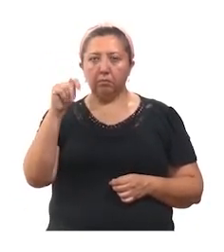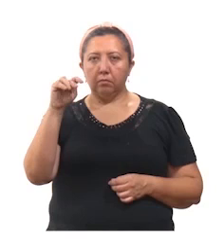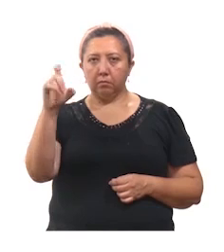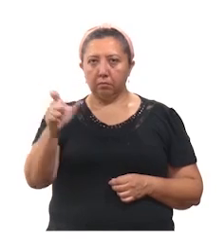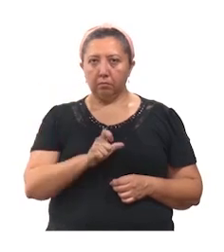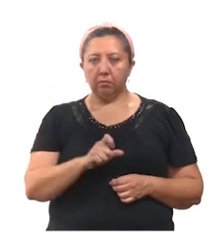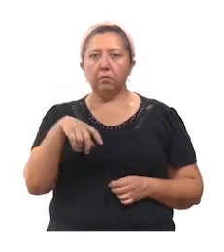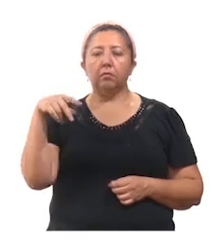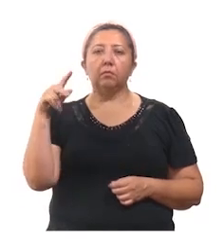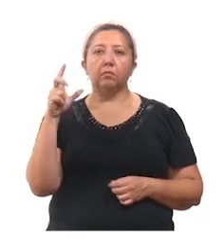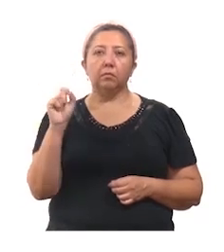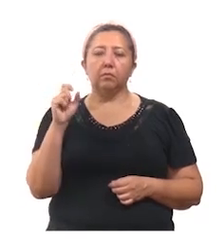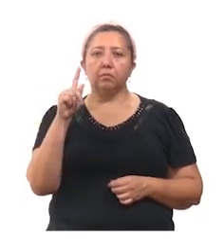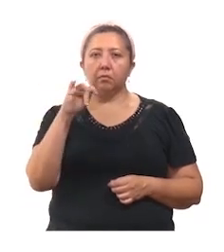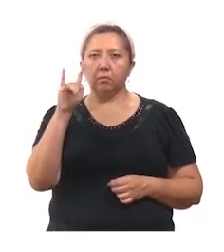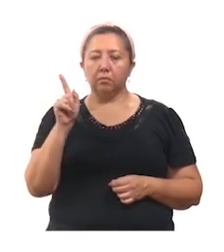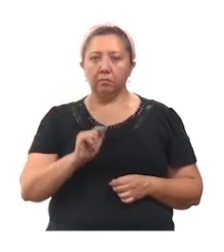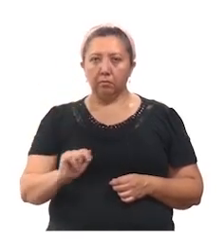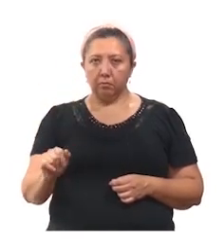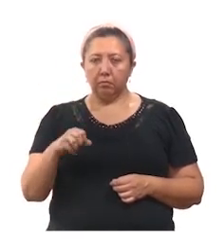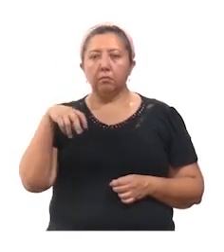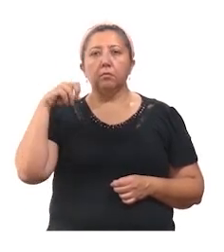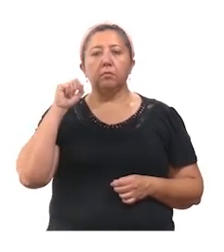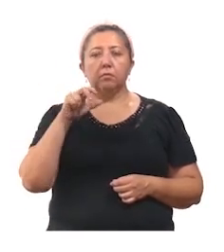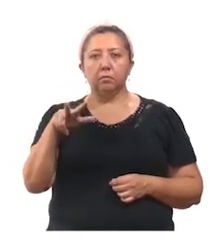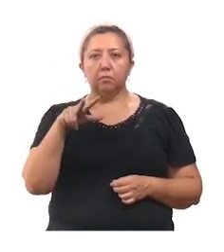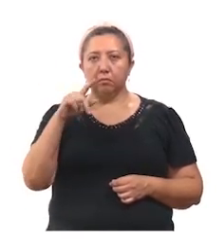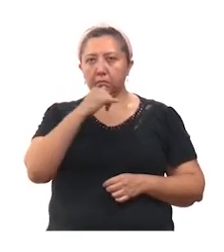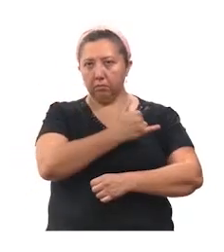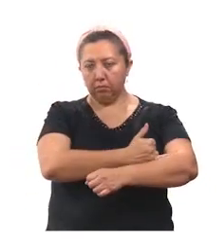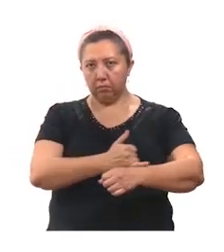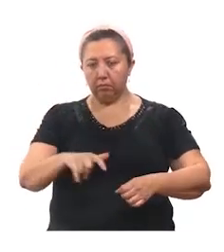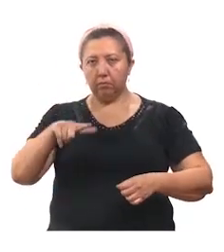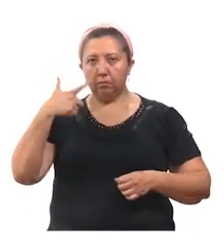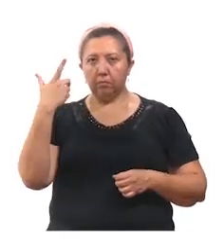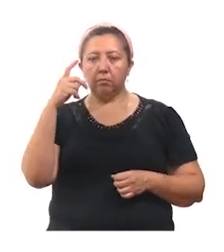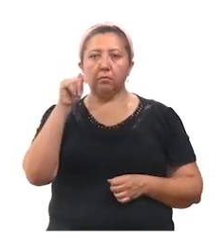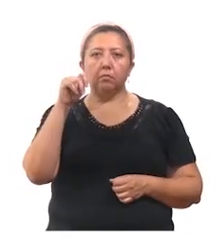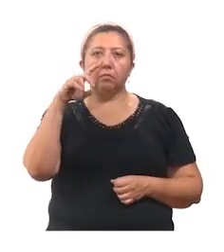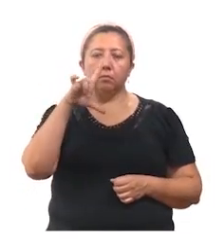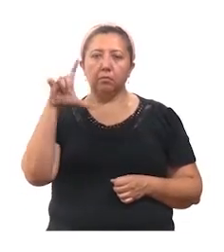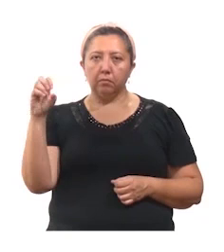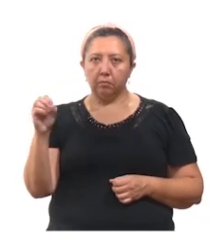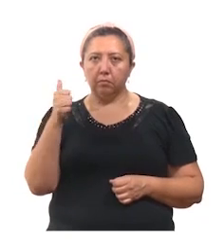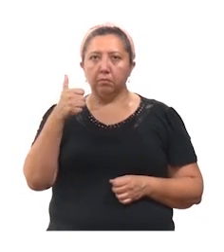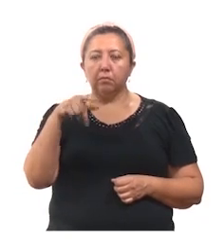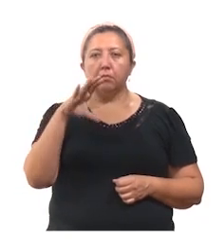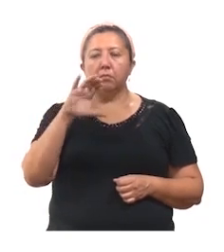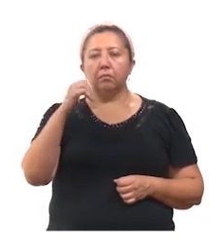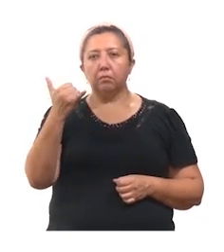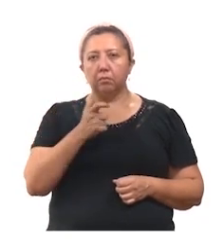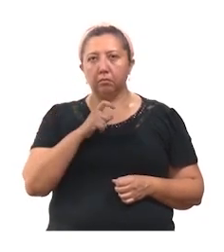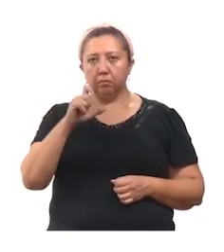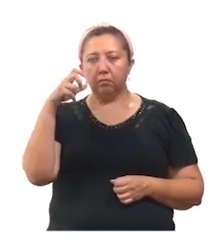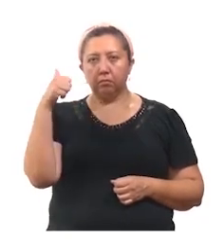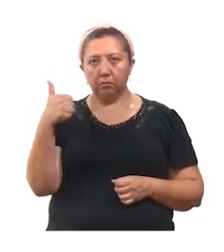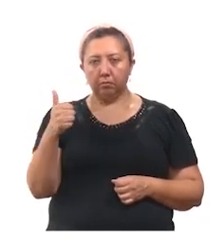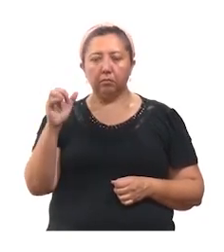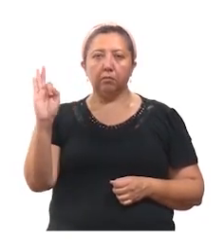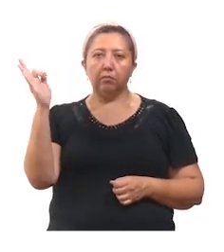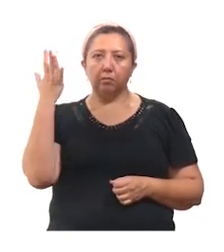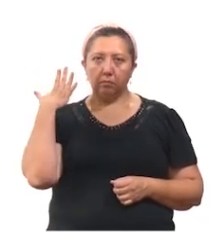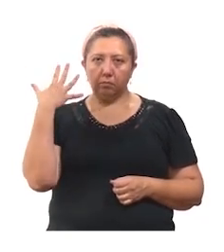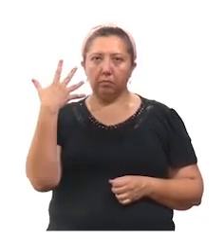Tecash, 20 en Tizimín, 18 en Izamal, 12 en Cenotillo, 6 en Yaxcucul, 6